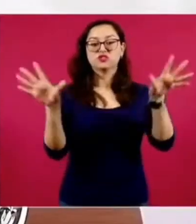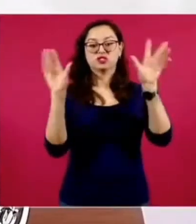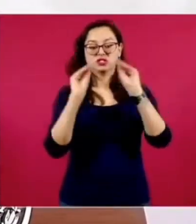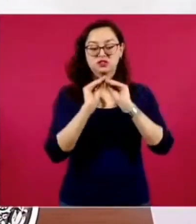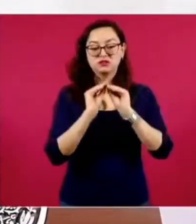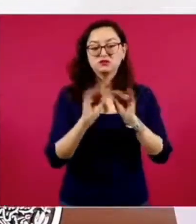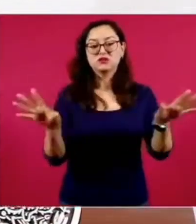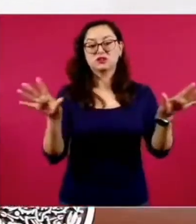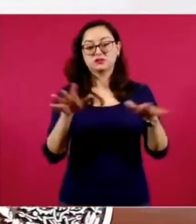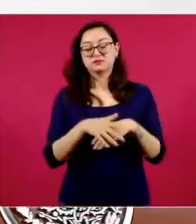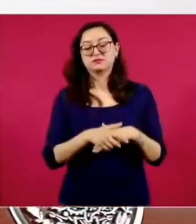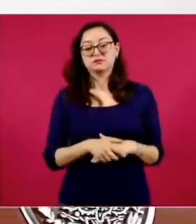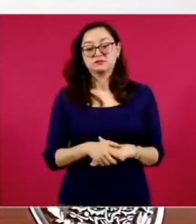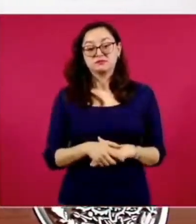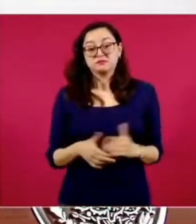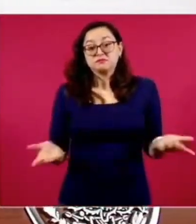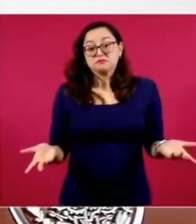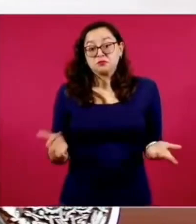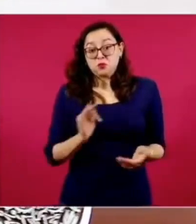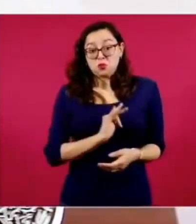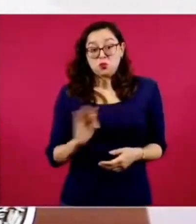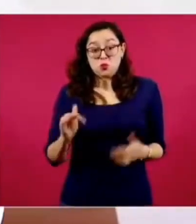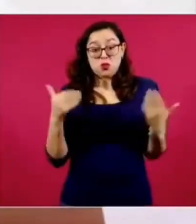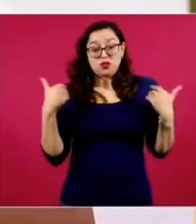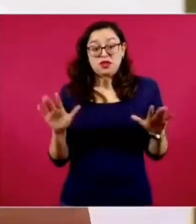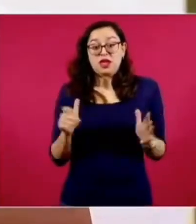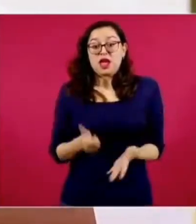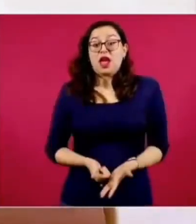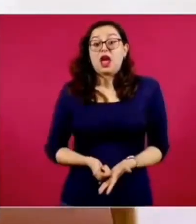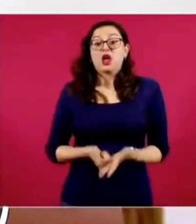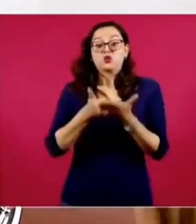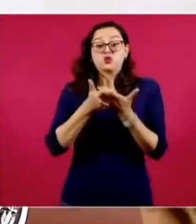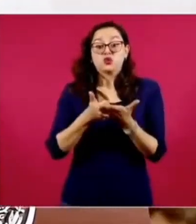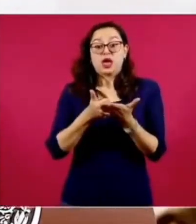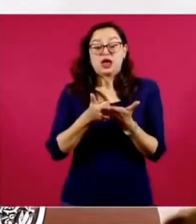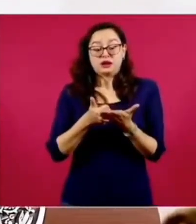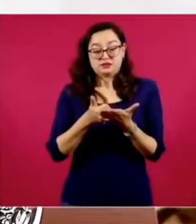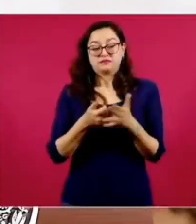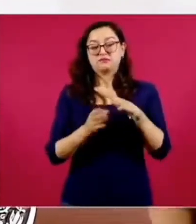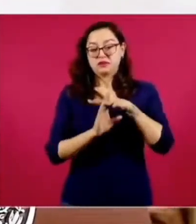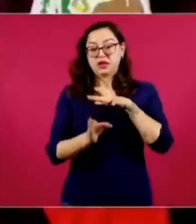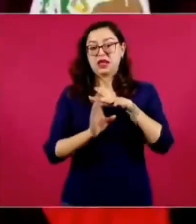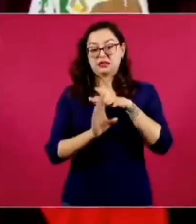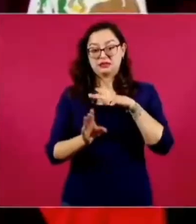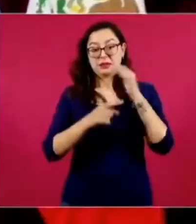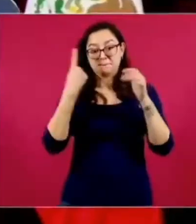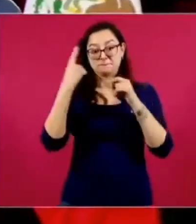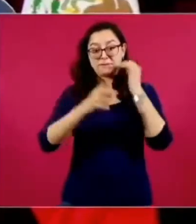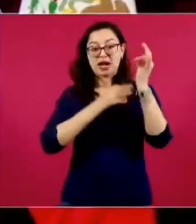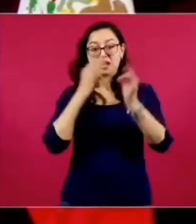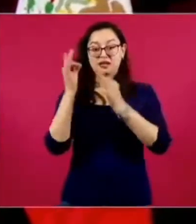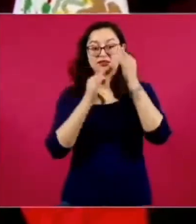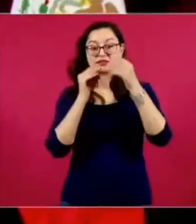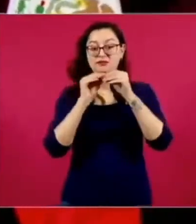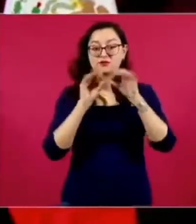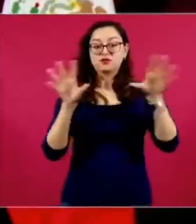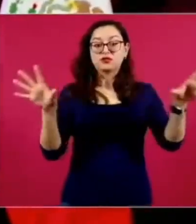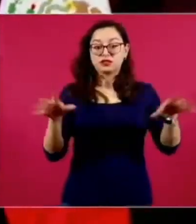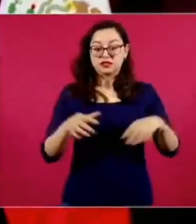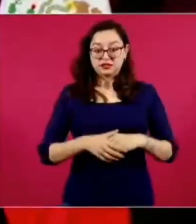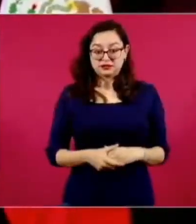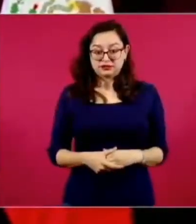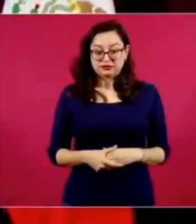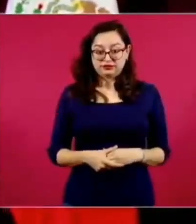puede ayudar, en eso puede ayudar mucho, pueden ayudar mucho nuestros paisanos, pero no es